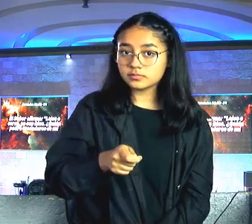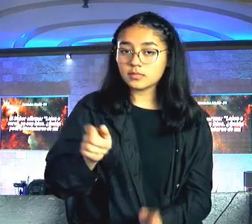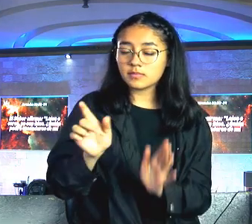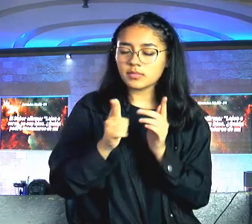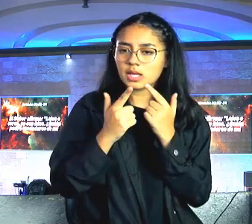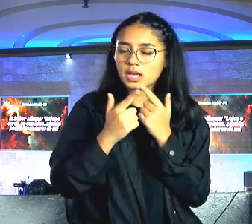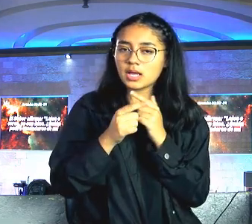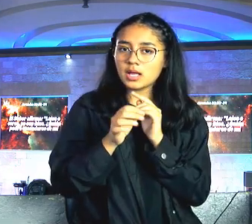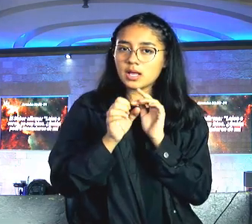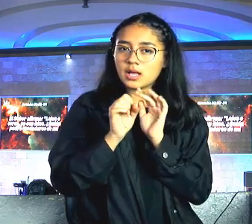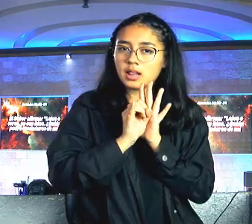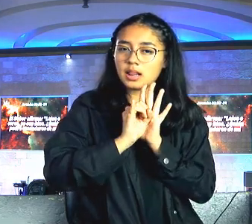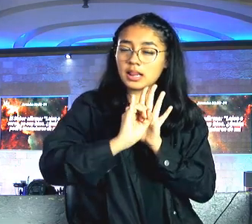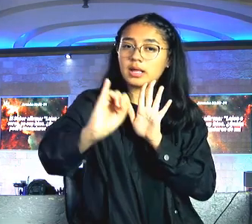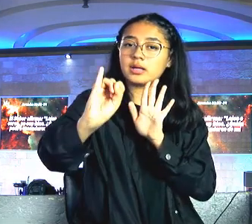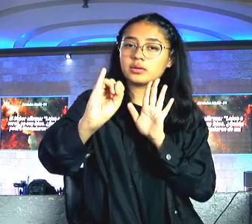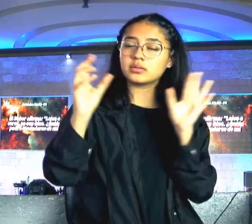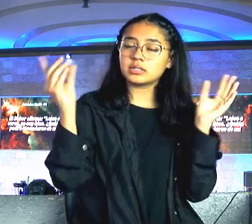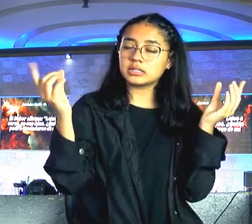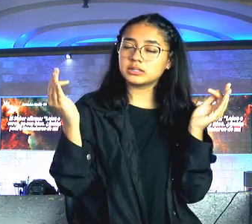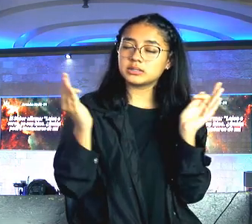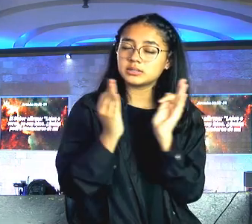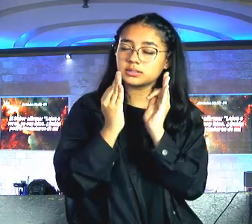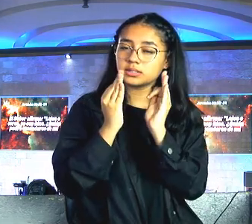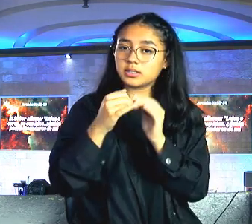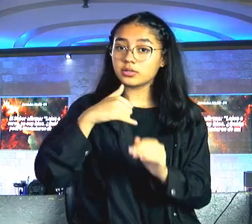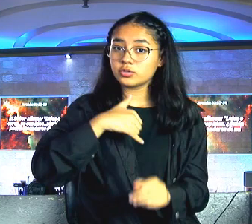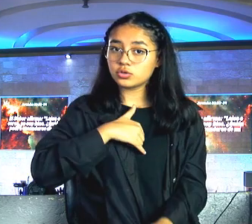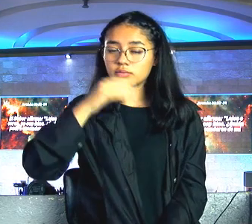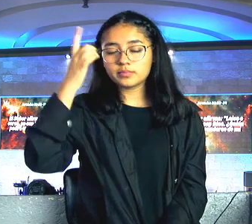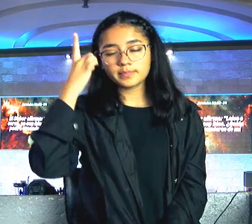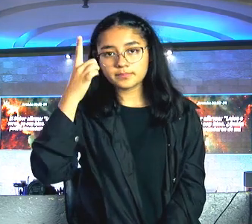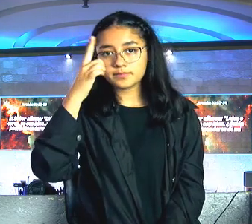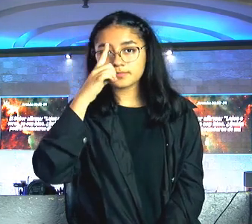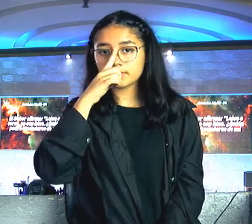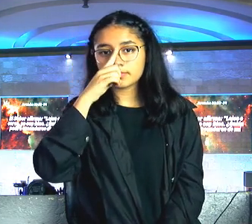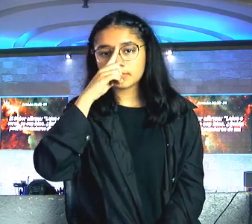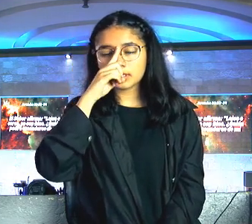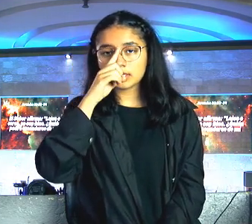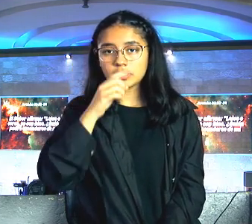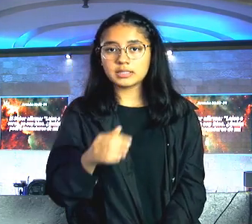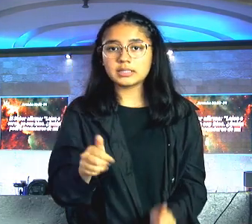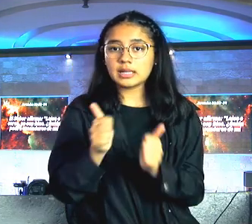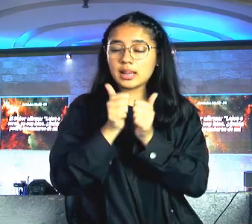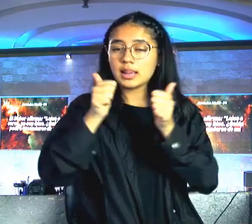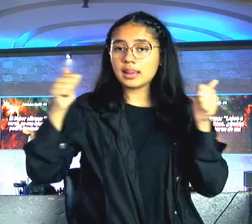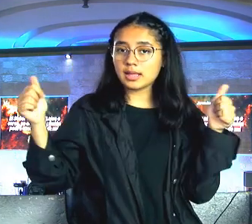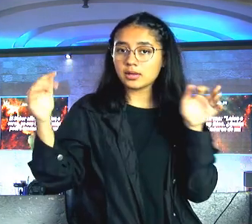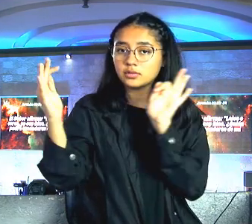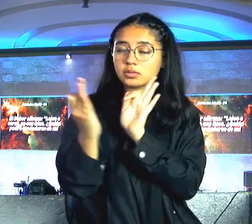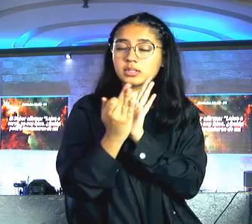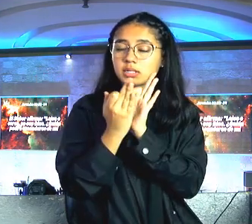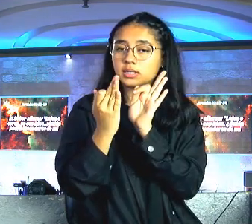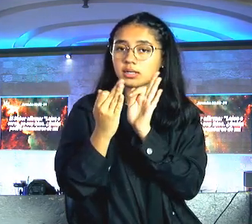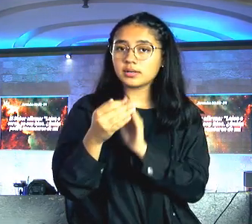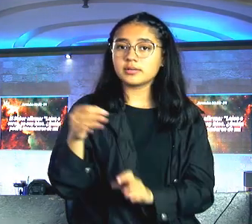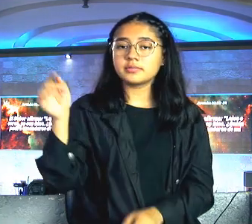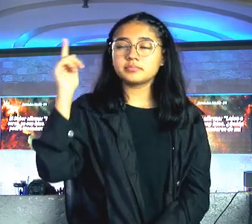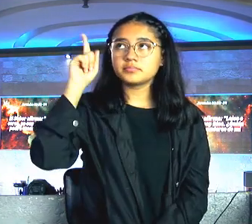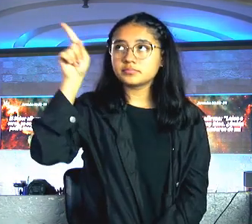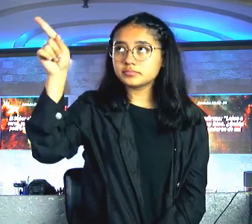cerca, yo soy Dios. A ver, dilo conmigo, lejos o cerca, tú eres